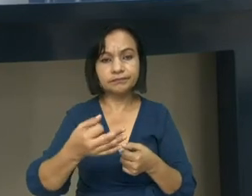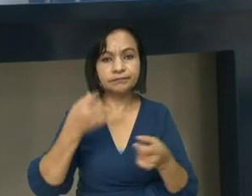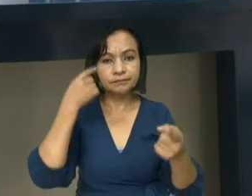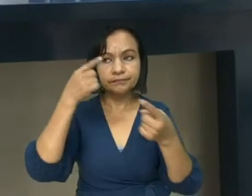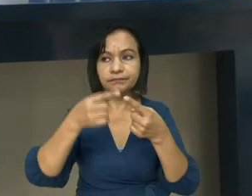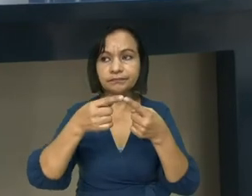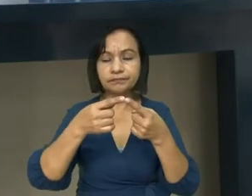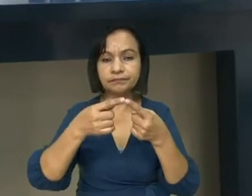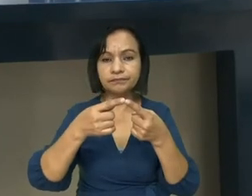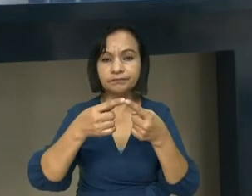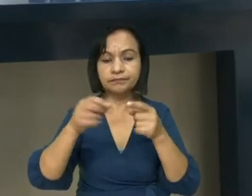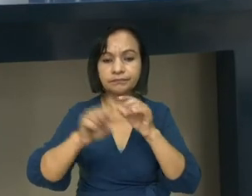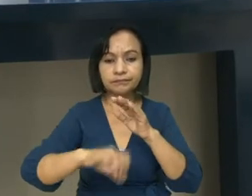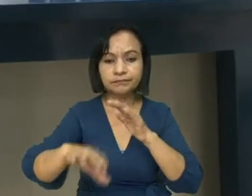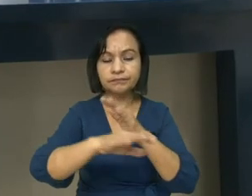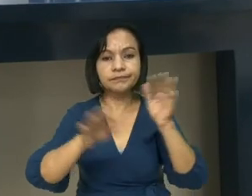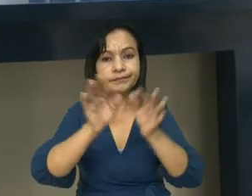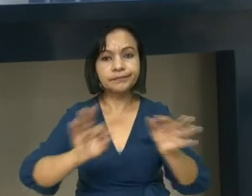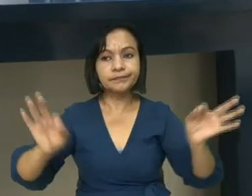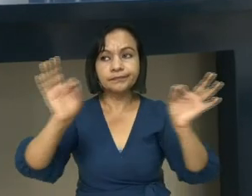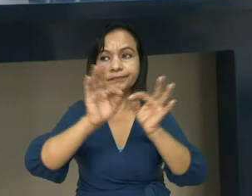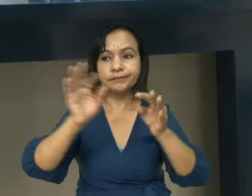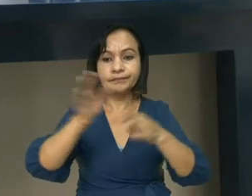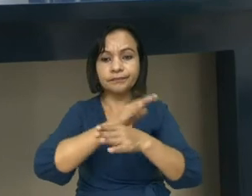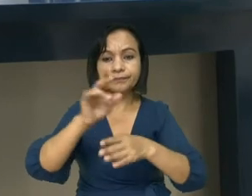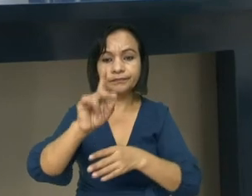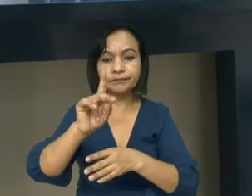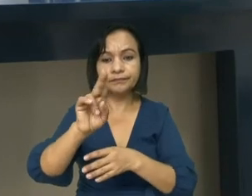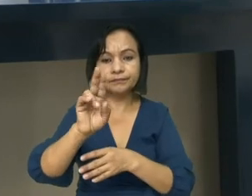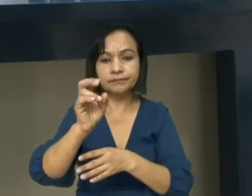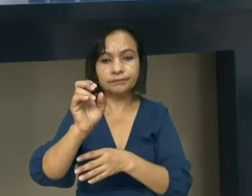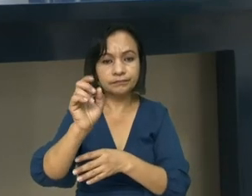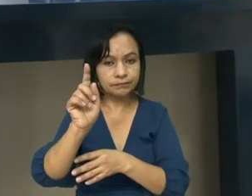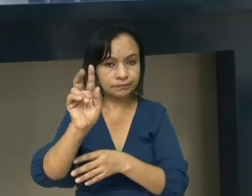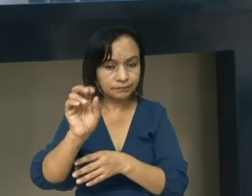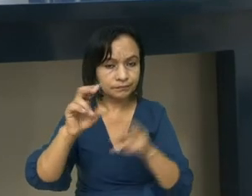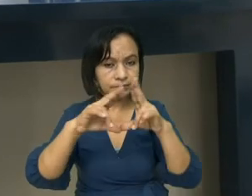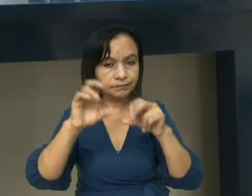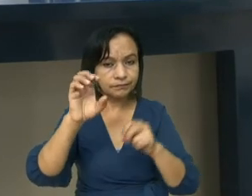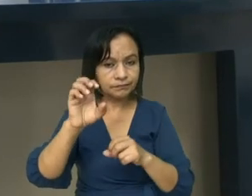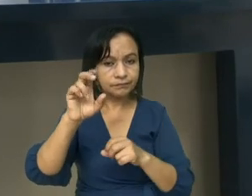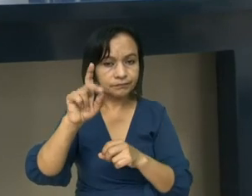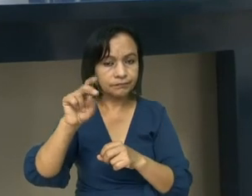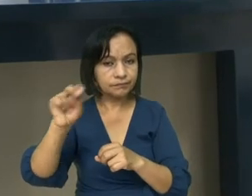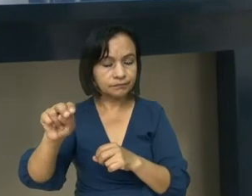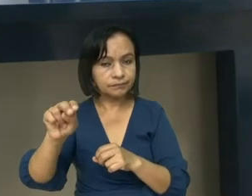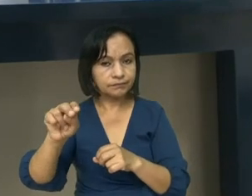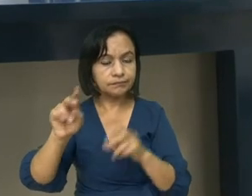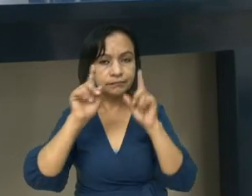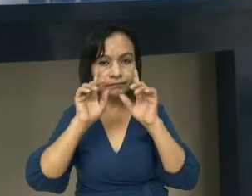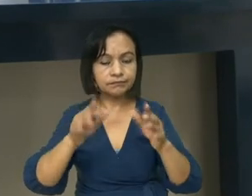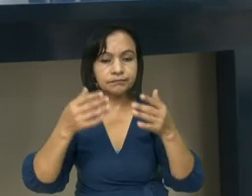eso. La parte social es importante en los puertos de Nicaragua y esa es la visión de EPN. Puerto seguro